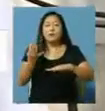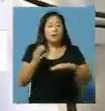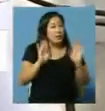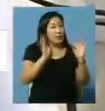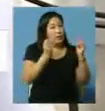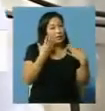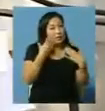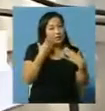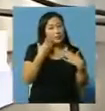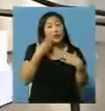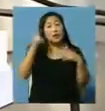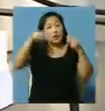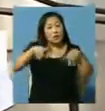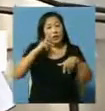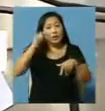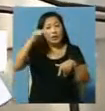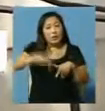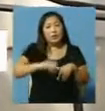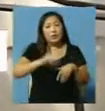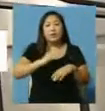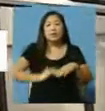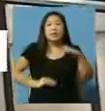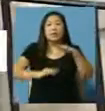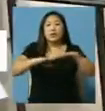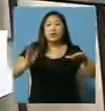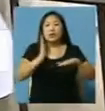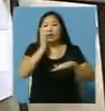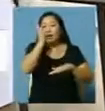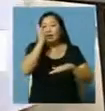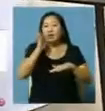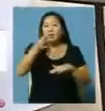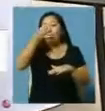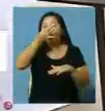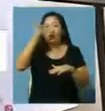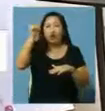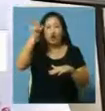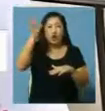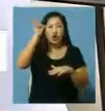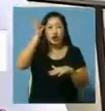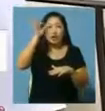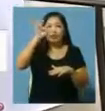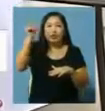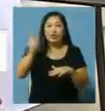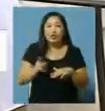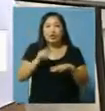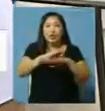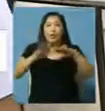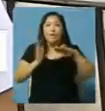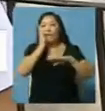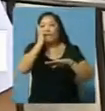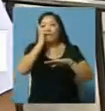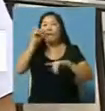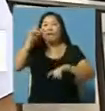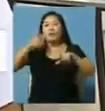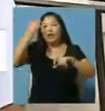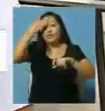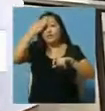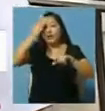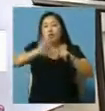Buenas tardes. Sí, en el día de hoy tenemos una tasa de ocupación de aproximadamente del 28 al 30% de las camas COVID en lo